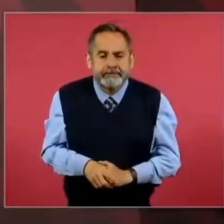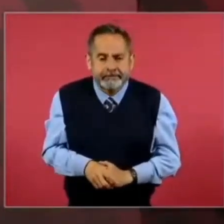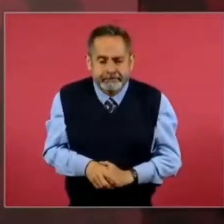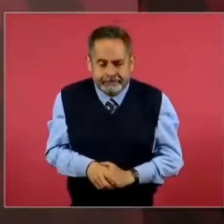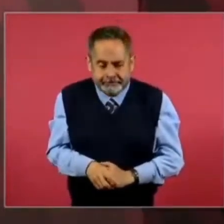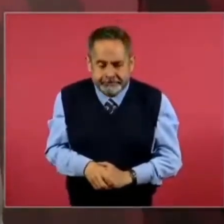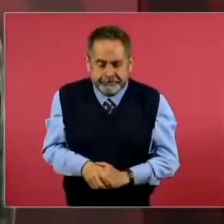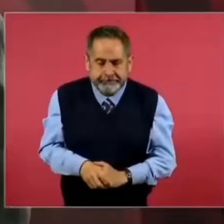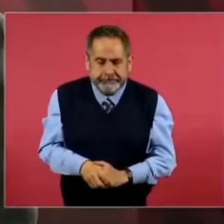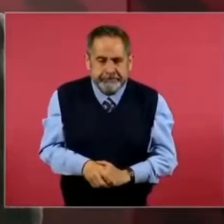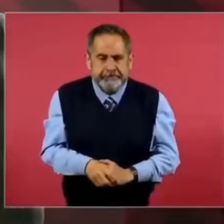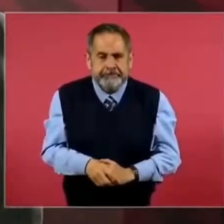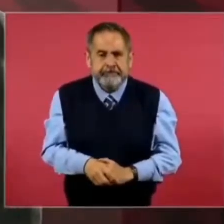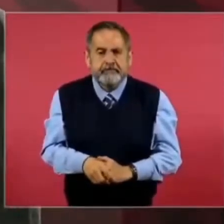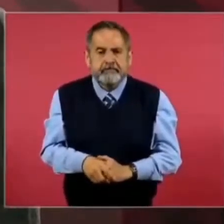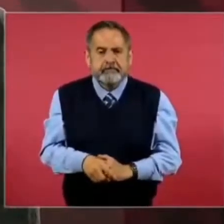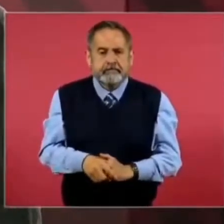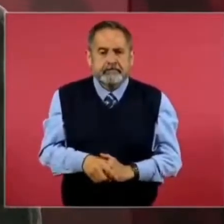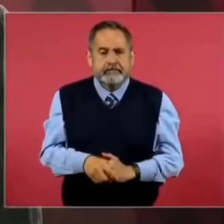lo voy a